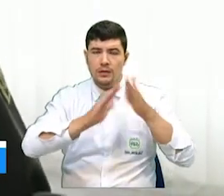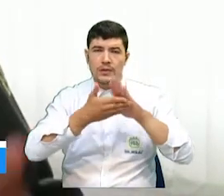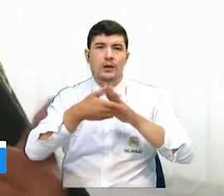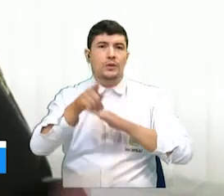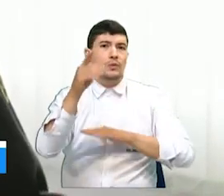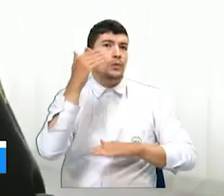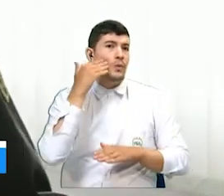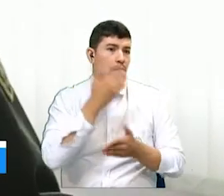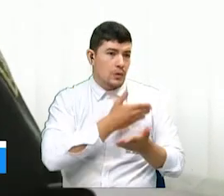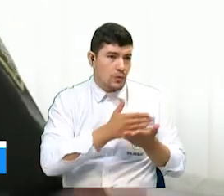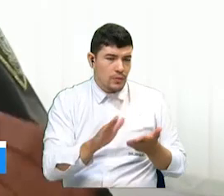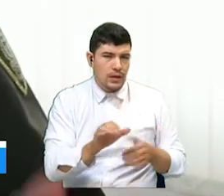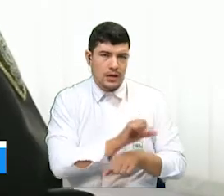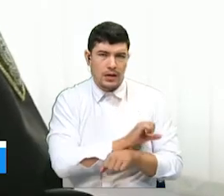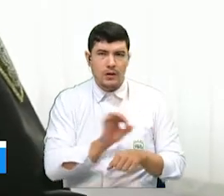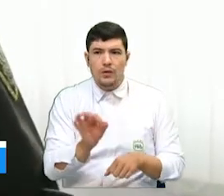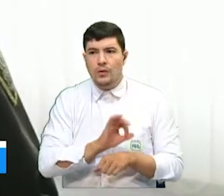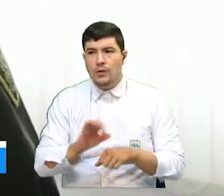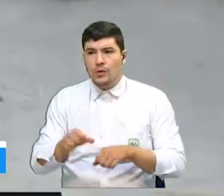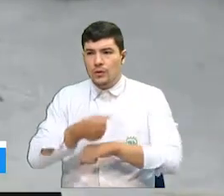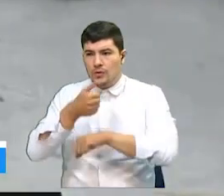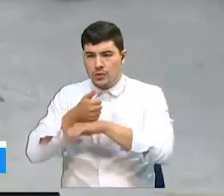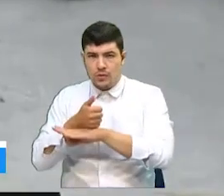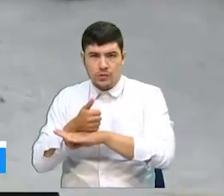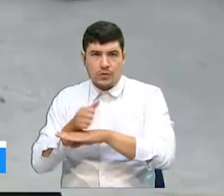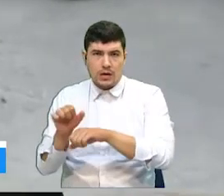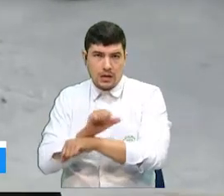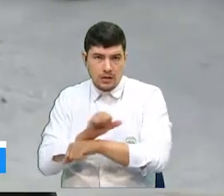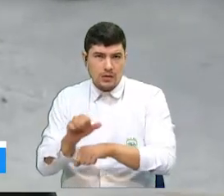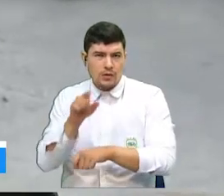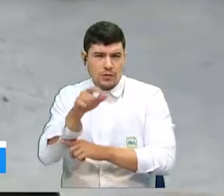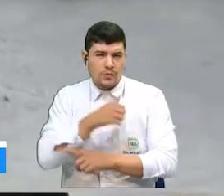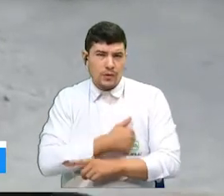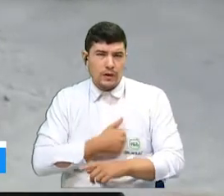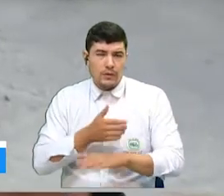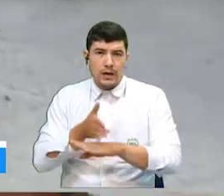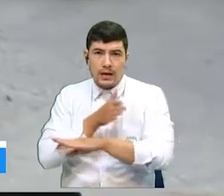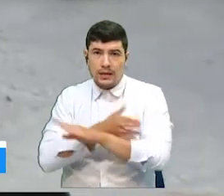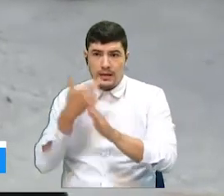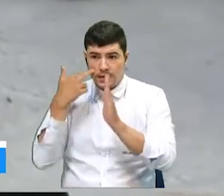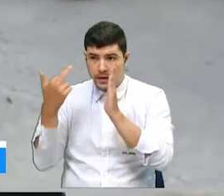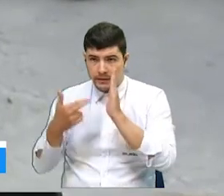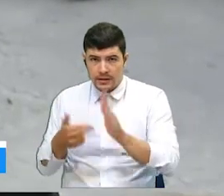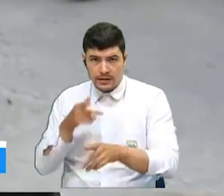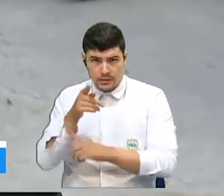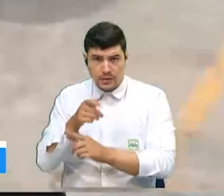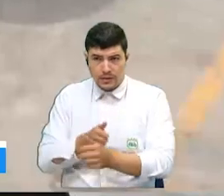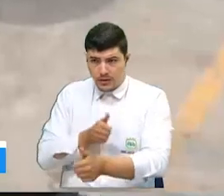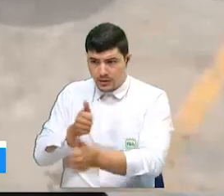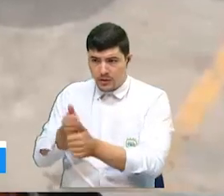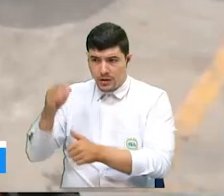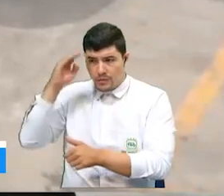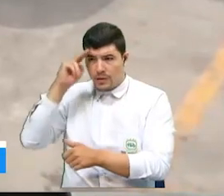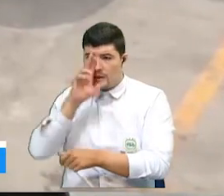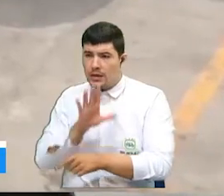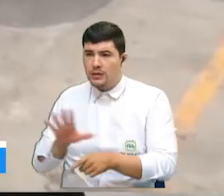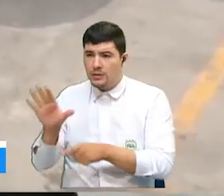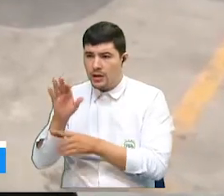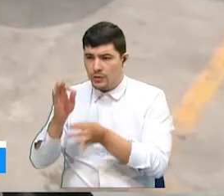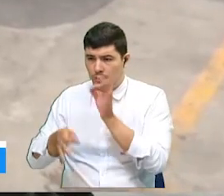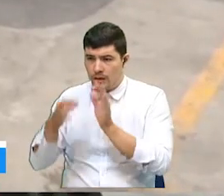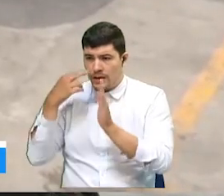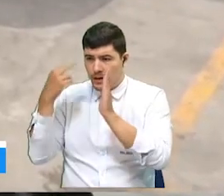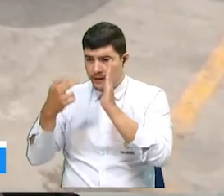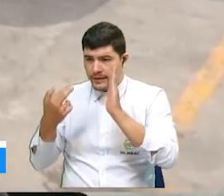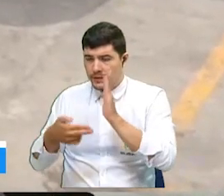un vehículo, ya sea motocicleta o automóvil, carro, por favor verifiquen muy bien, asesórense con la Policía Judicial para que le haga la revisión